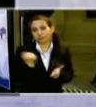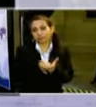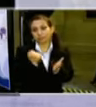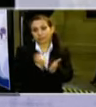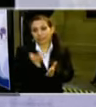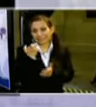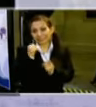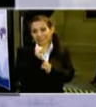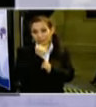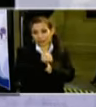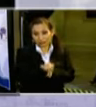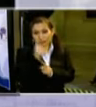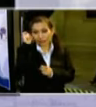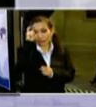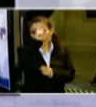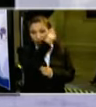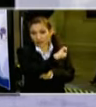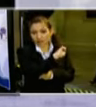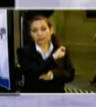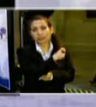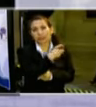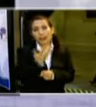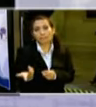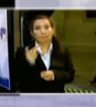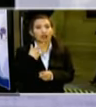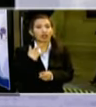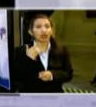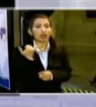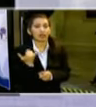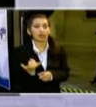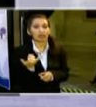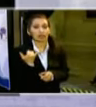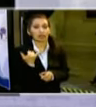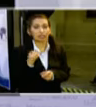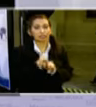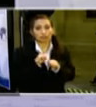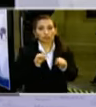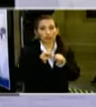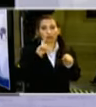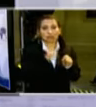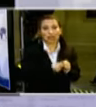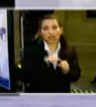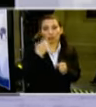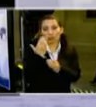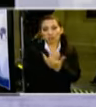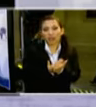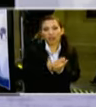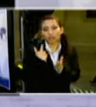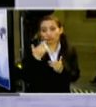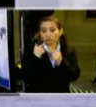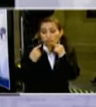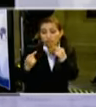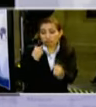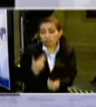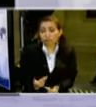esta situación tan difícil en lo político y en lo social, pues le resta capacidad de